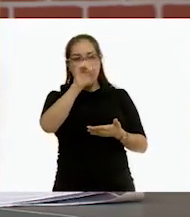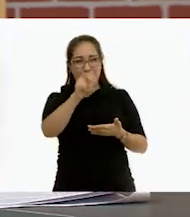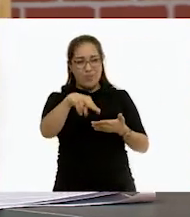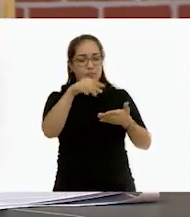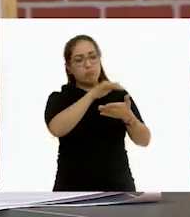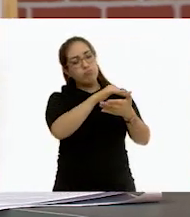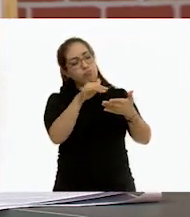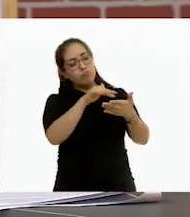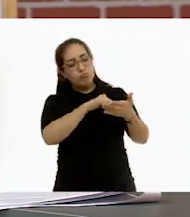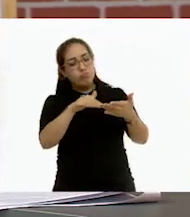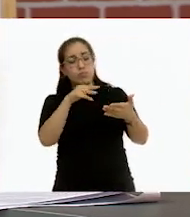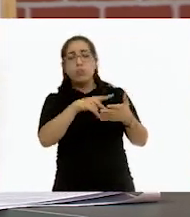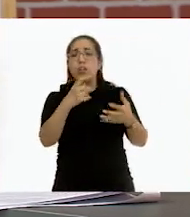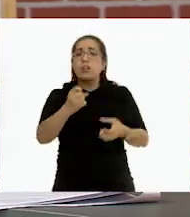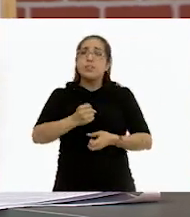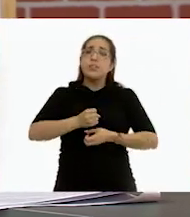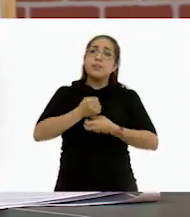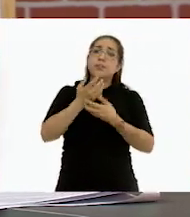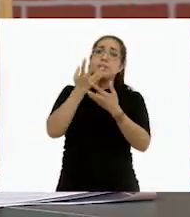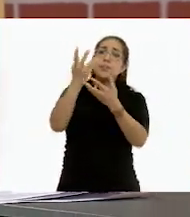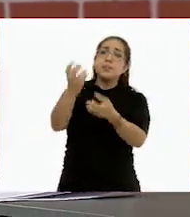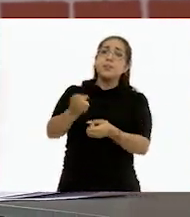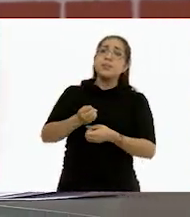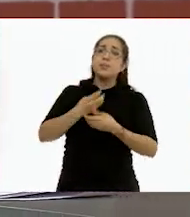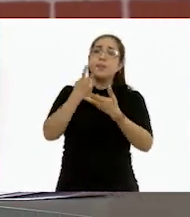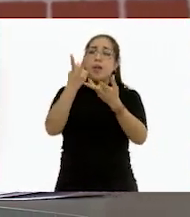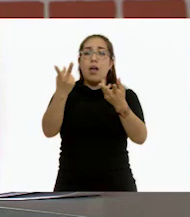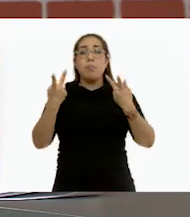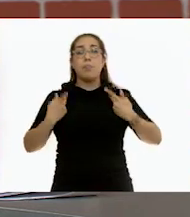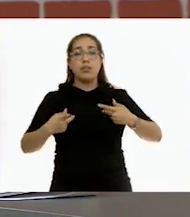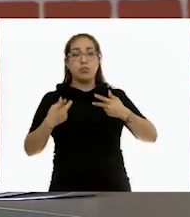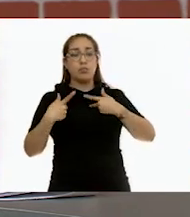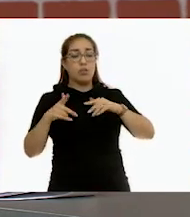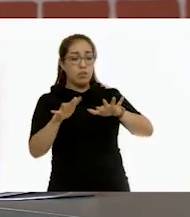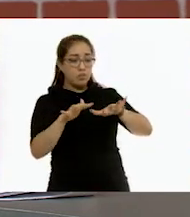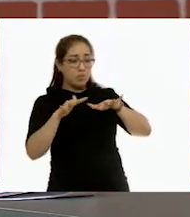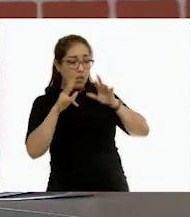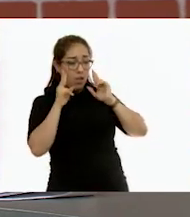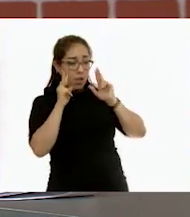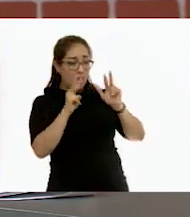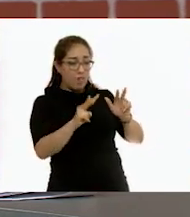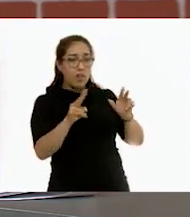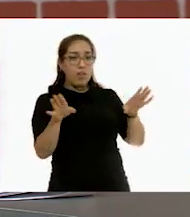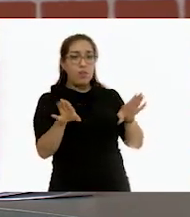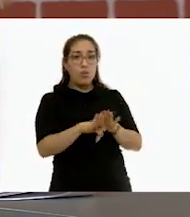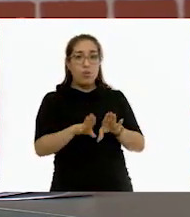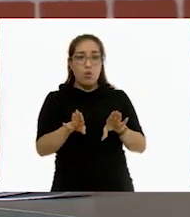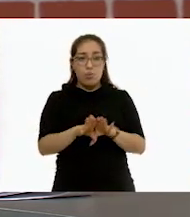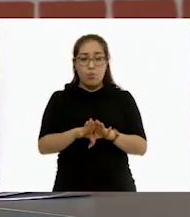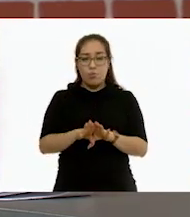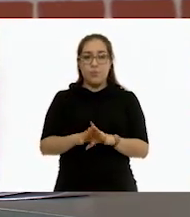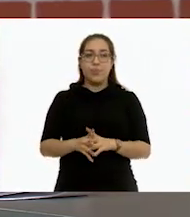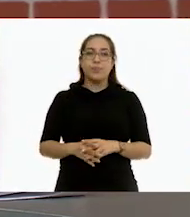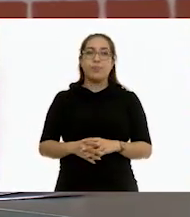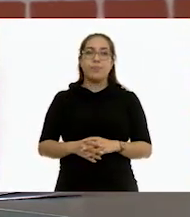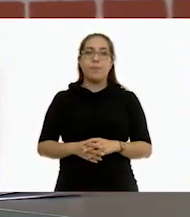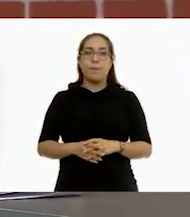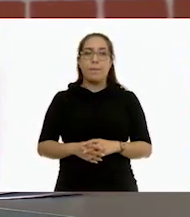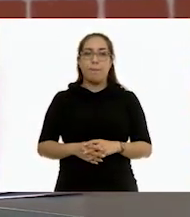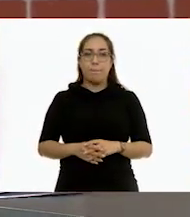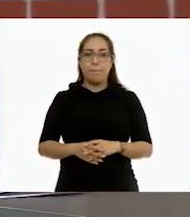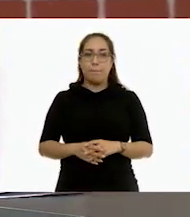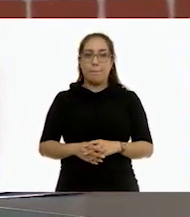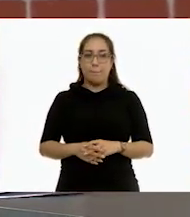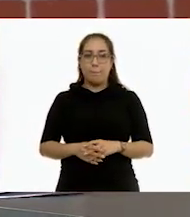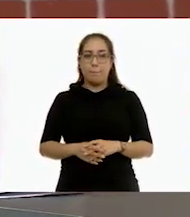transmitan todo lo que necesitamos saber quienes vamos al teatro, ¿verdad? Porque no es lo mismo una obra apagada y pues eso